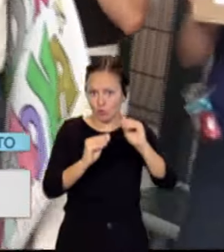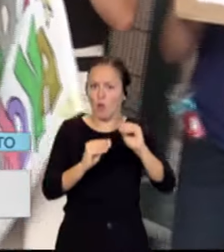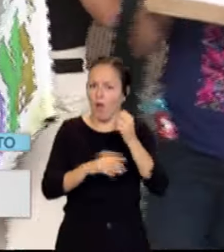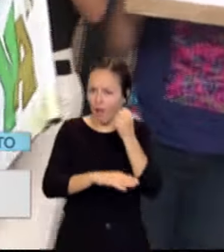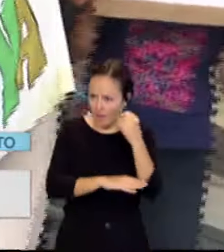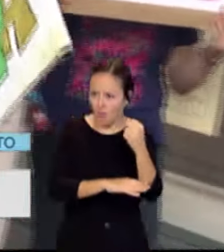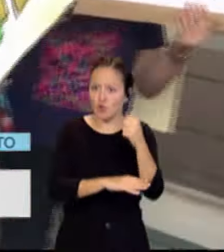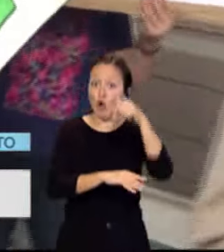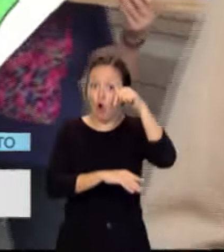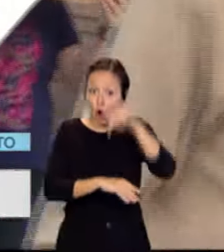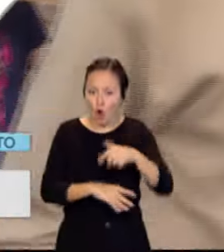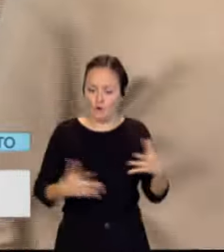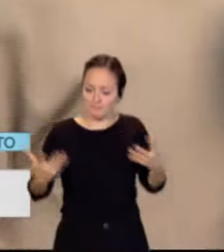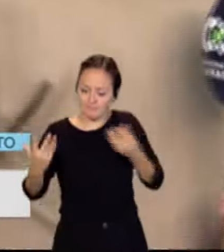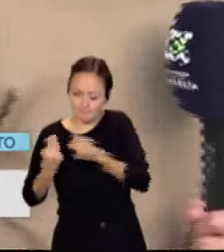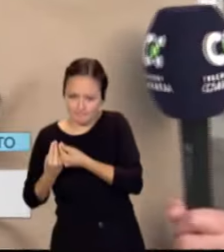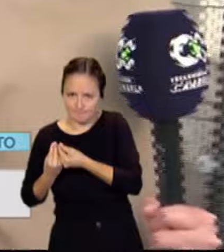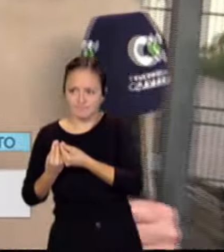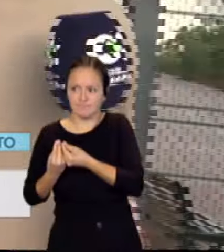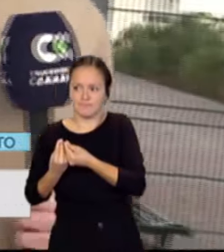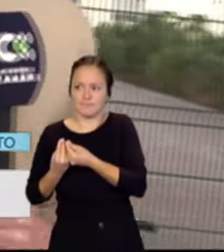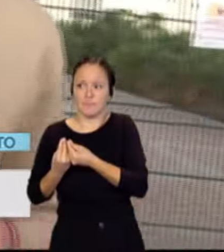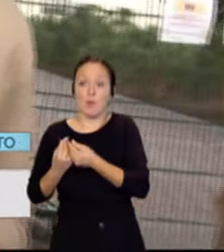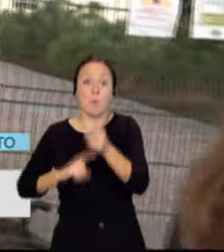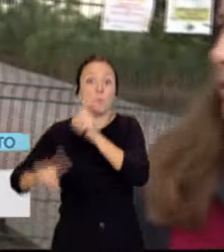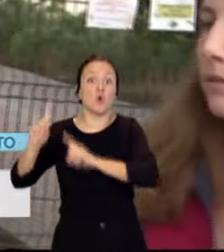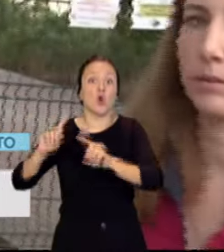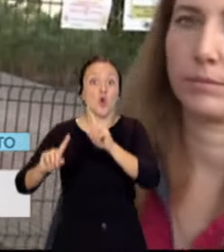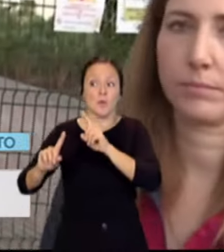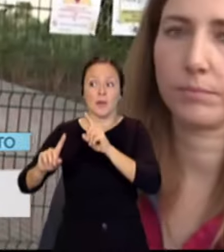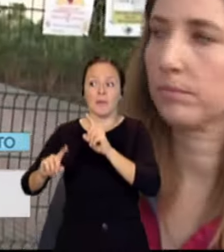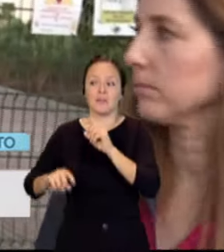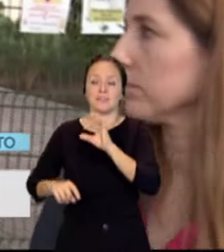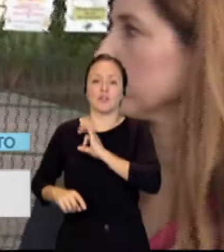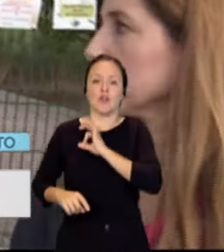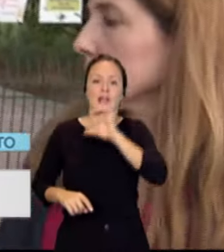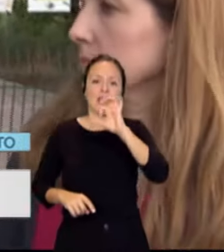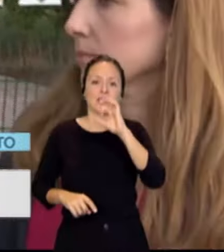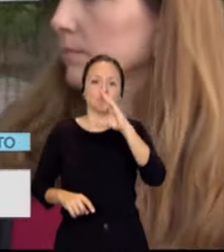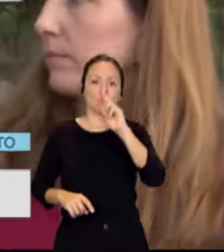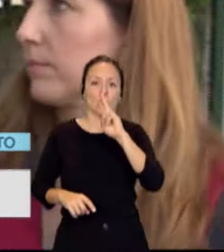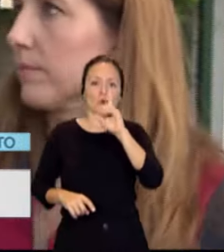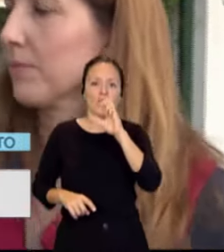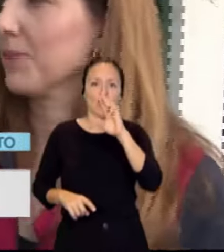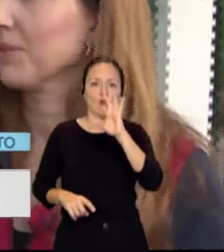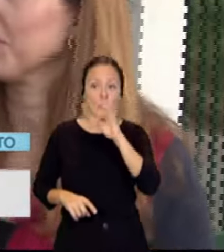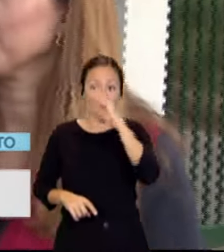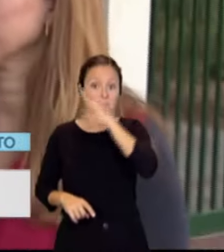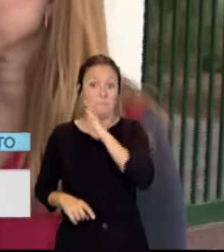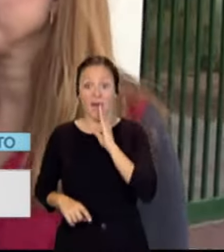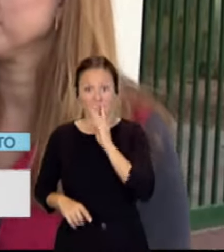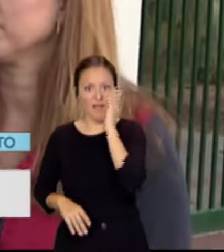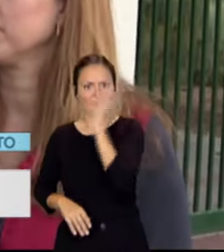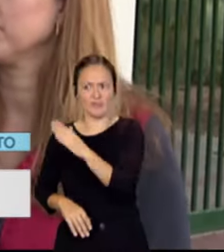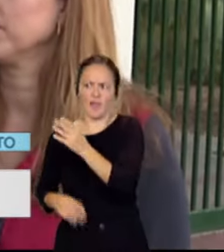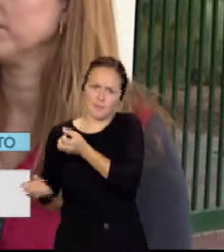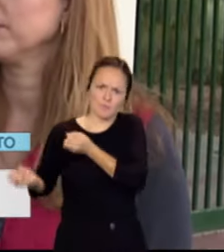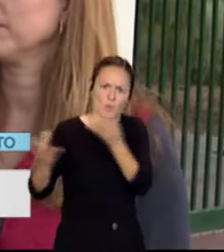hoy para contarnos de primera mano esta problemática Cristina escudero Ella es una de las madres afectadas Cristina buenos días qué es lo que está pasando en